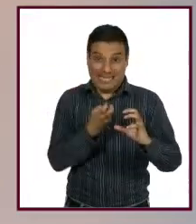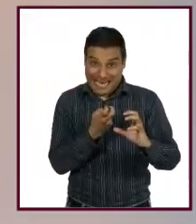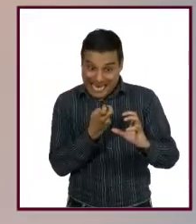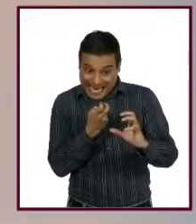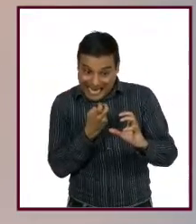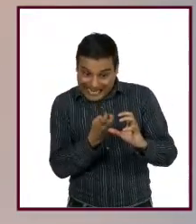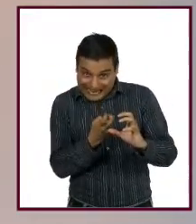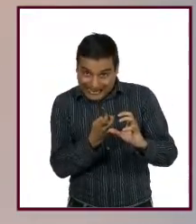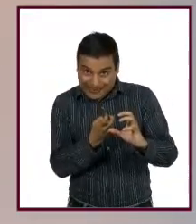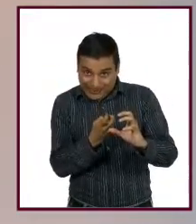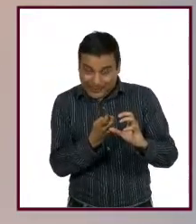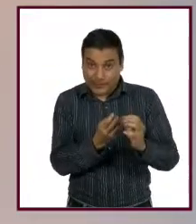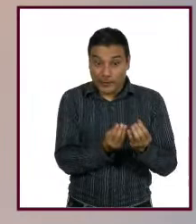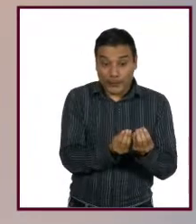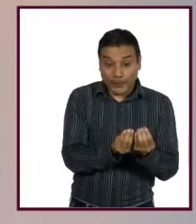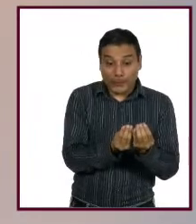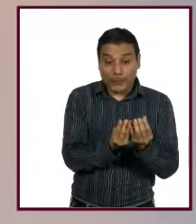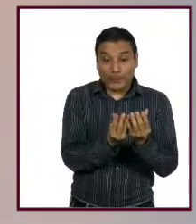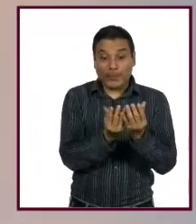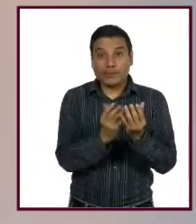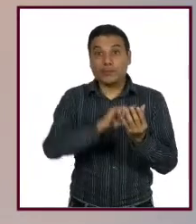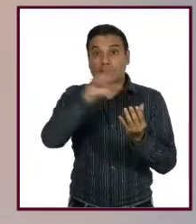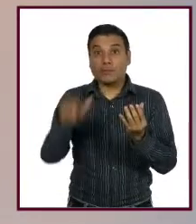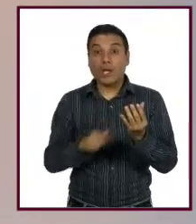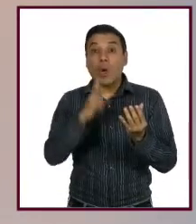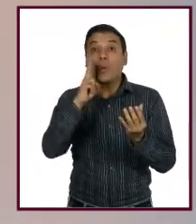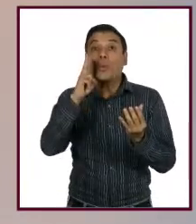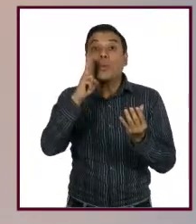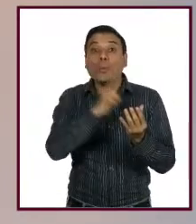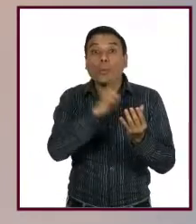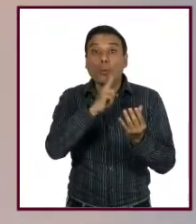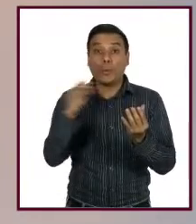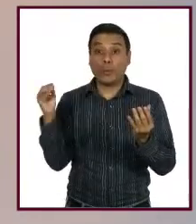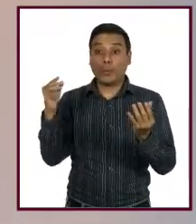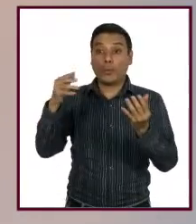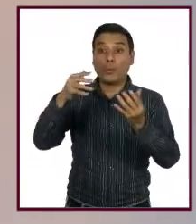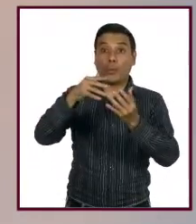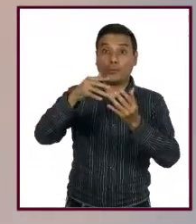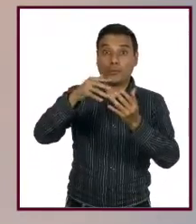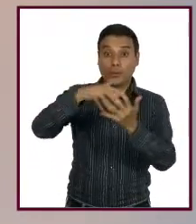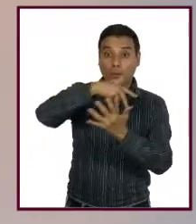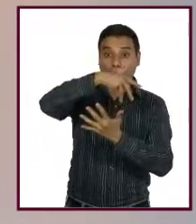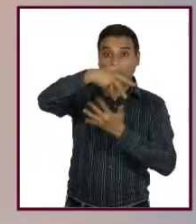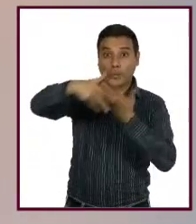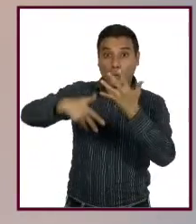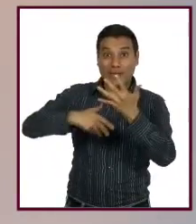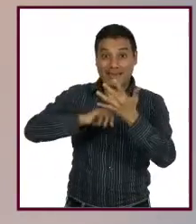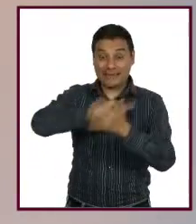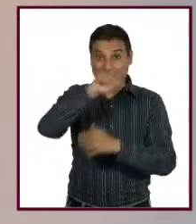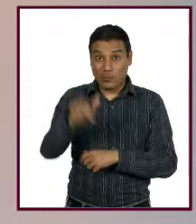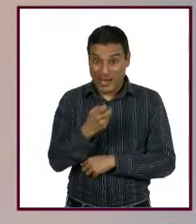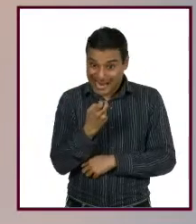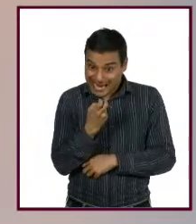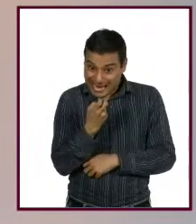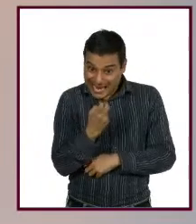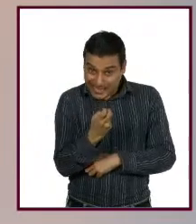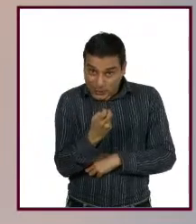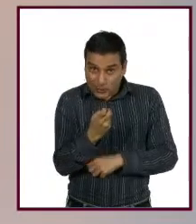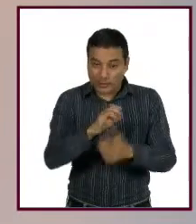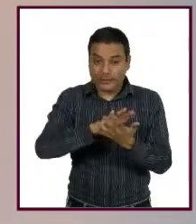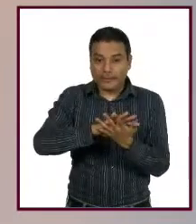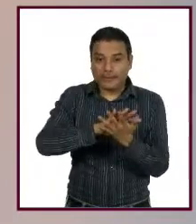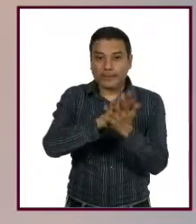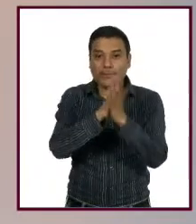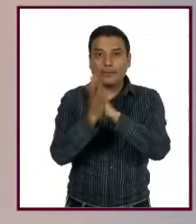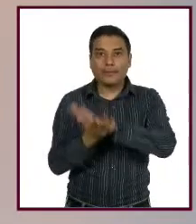contacto con el aire generan justamente una reacción química que convierte a la sustancia en lo que tiene la